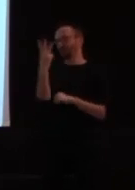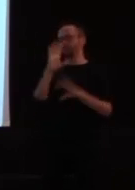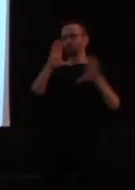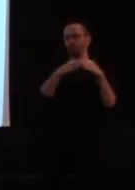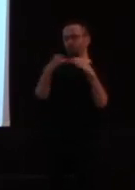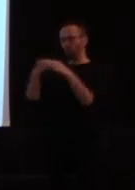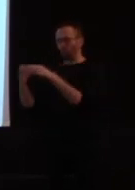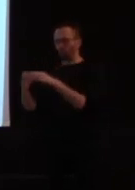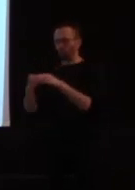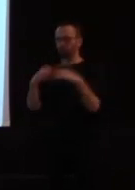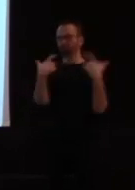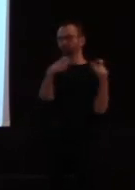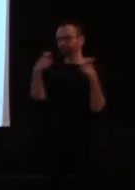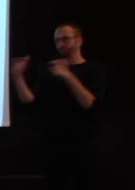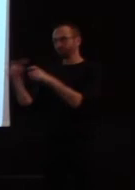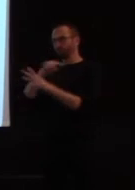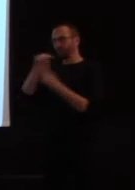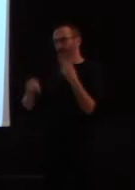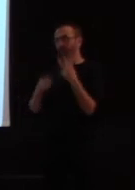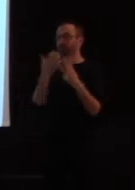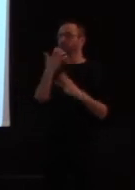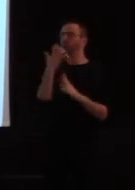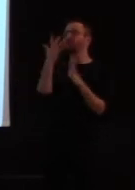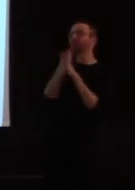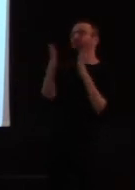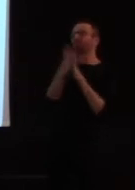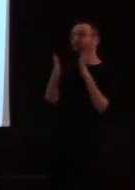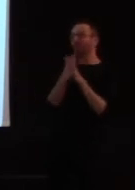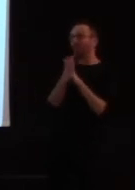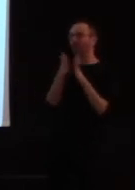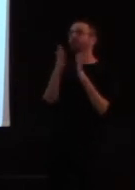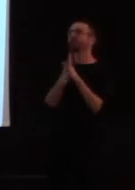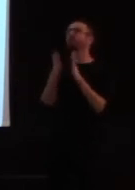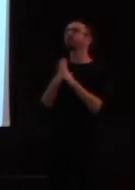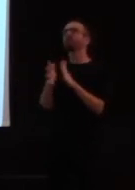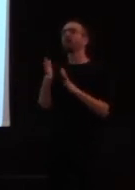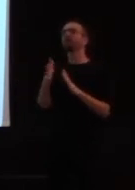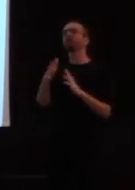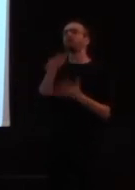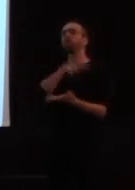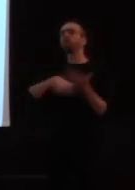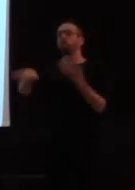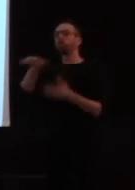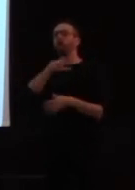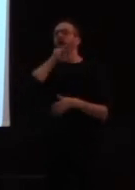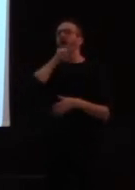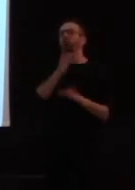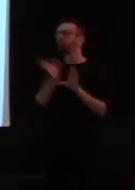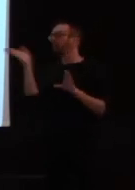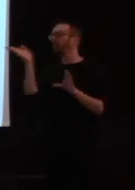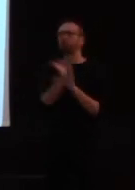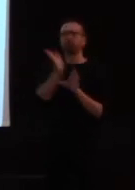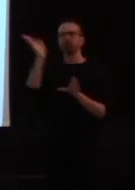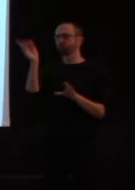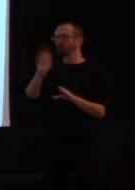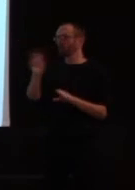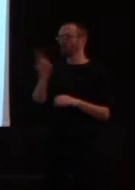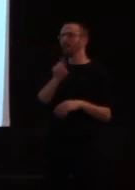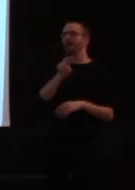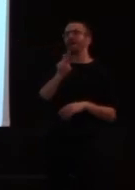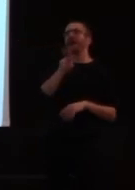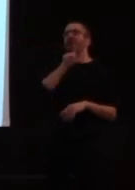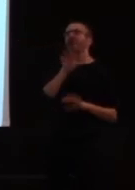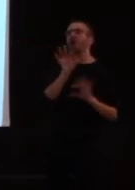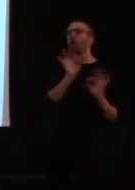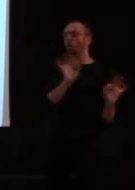Primero, cuando explican, no son caóticos, son ordenados. Y por tanto, hagan lo necesario, pero de una